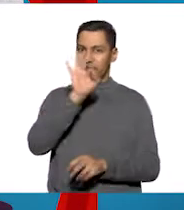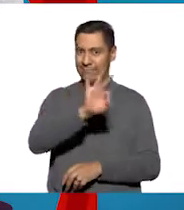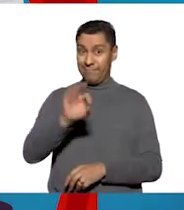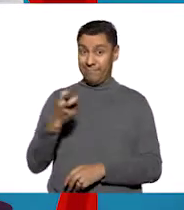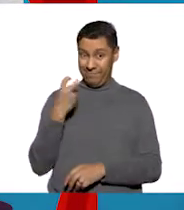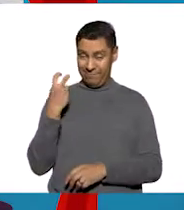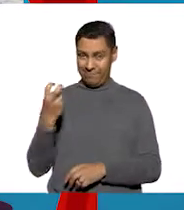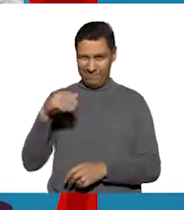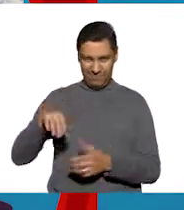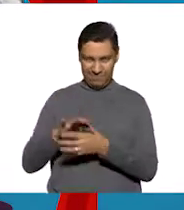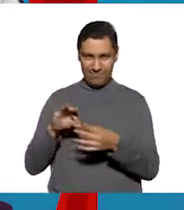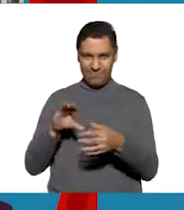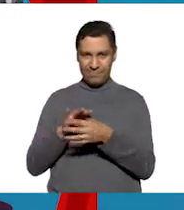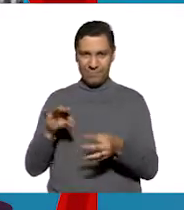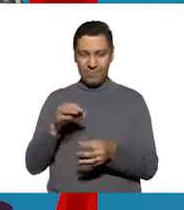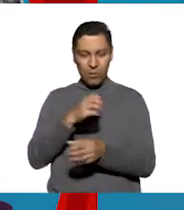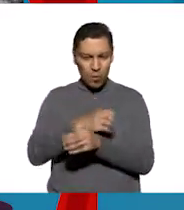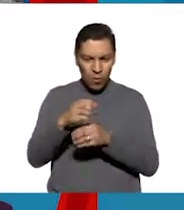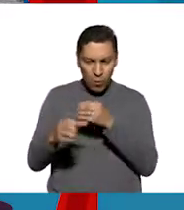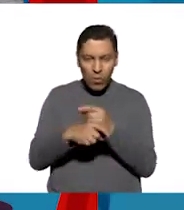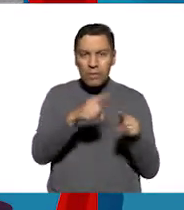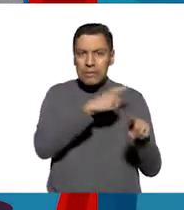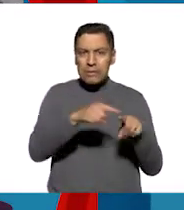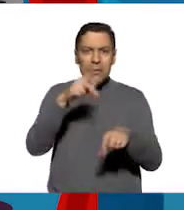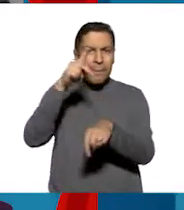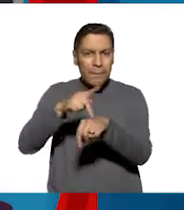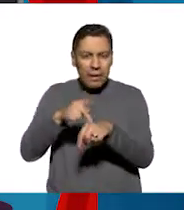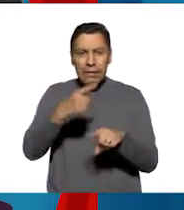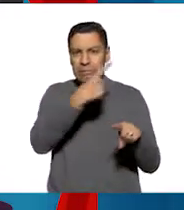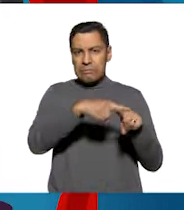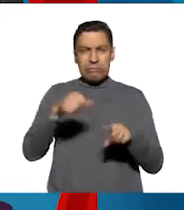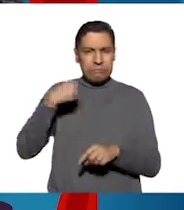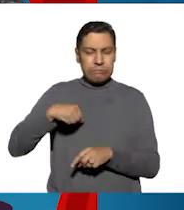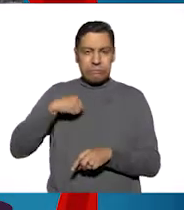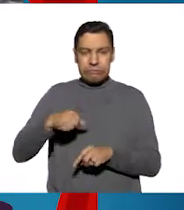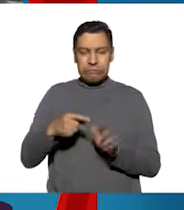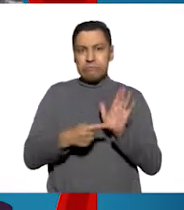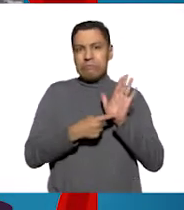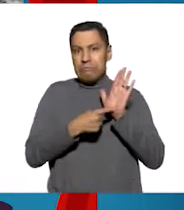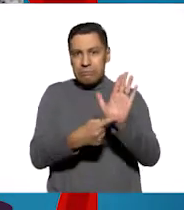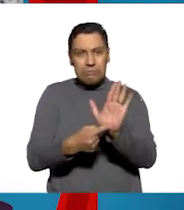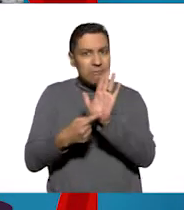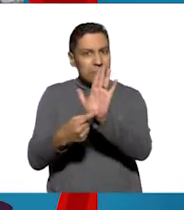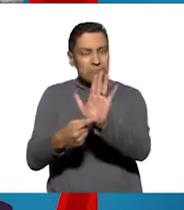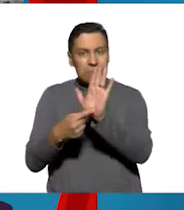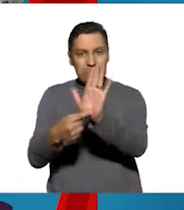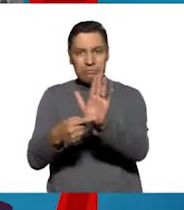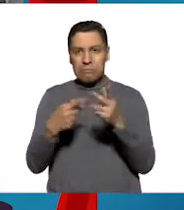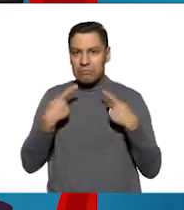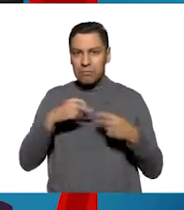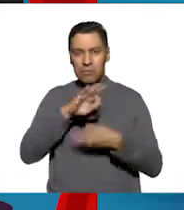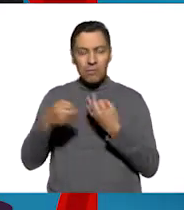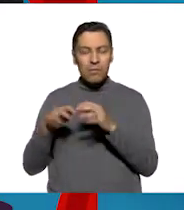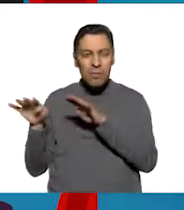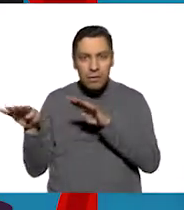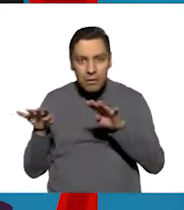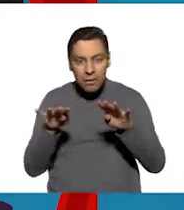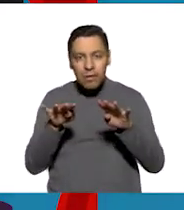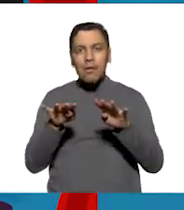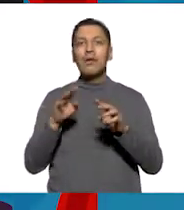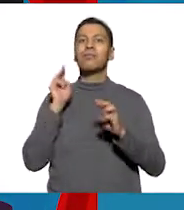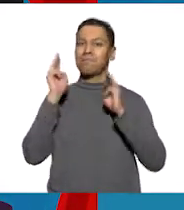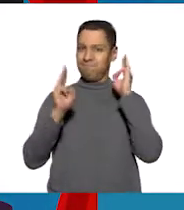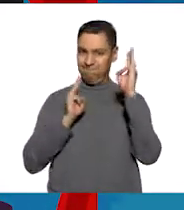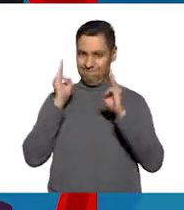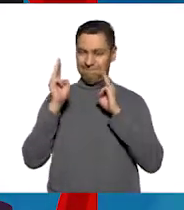interés por coleccionar las piezas y por empezarlas a mostrar al público. Entonces tenemos que las